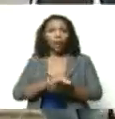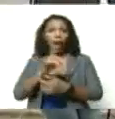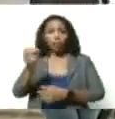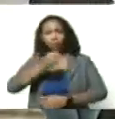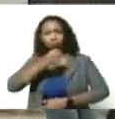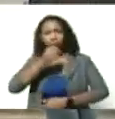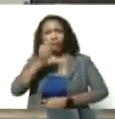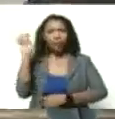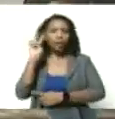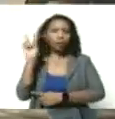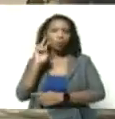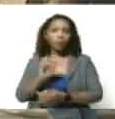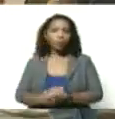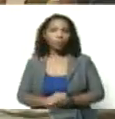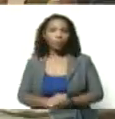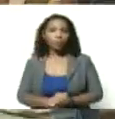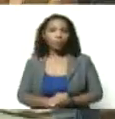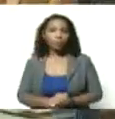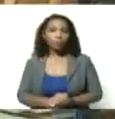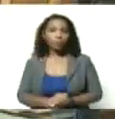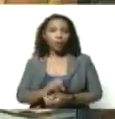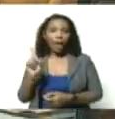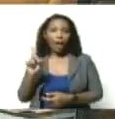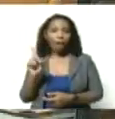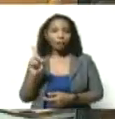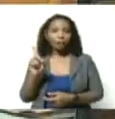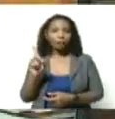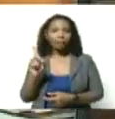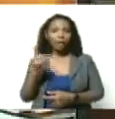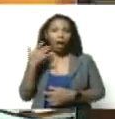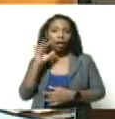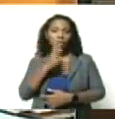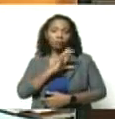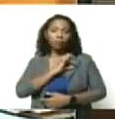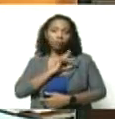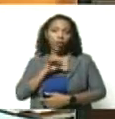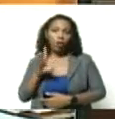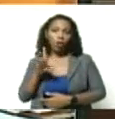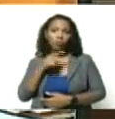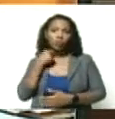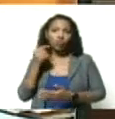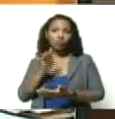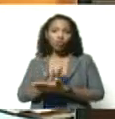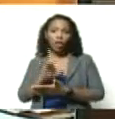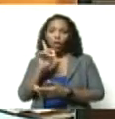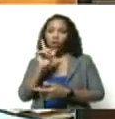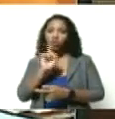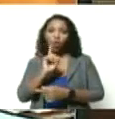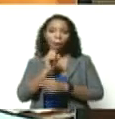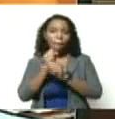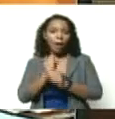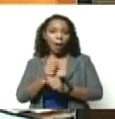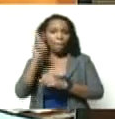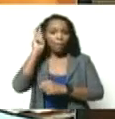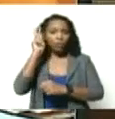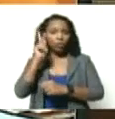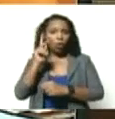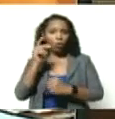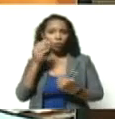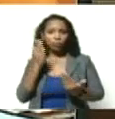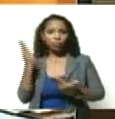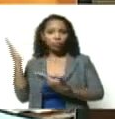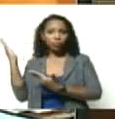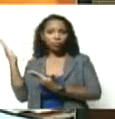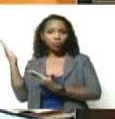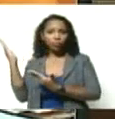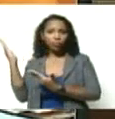periodismo venezolano está de luto ante esta partida inesperada del profesor Earle